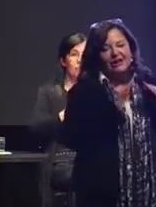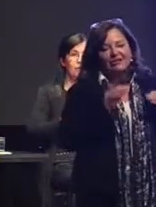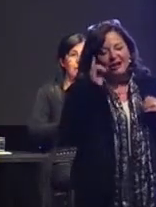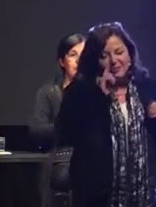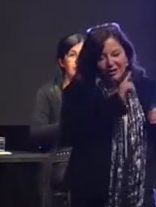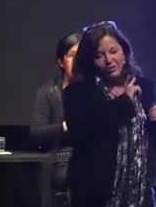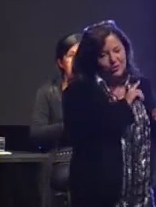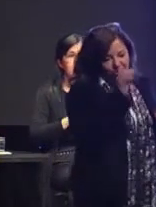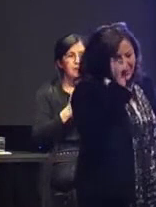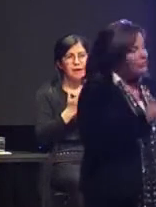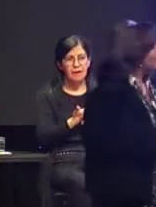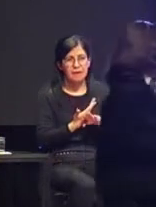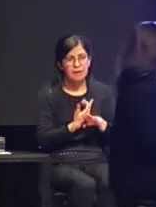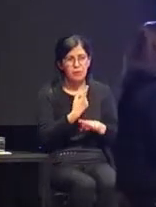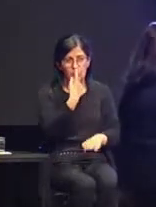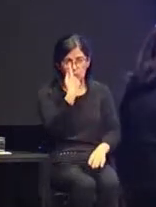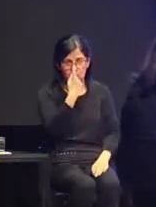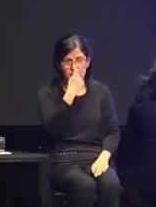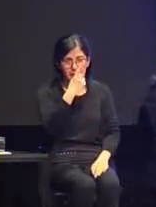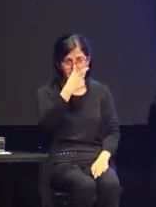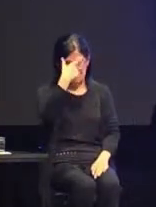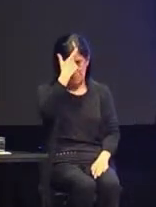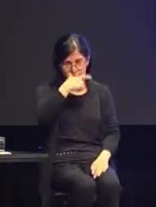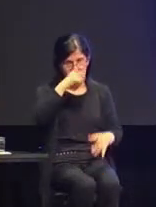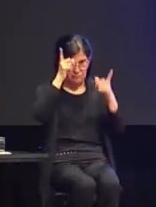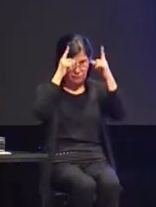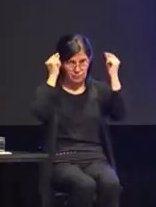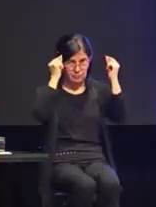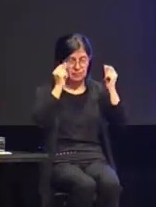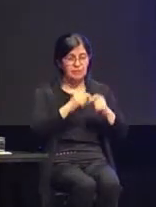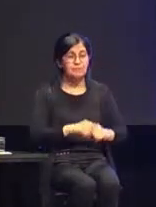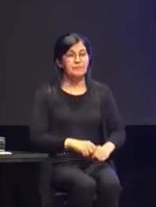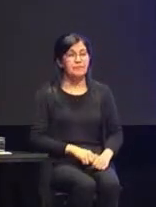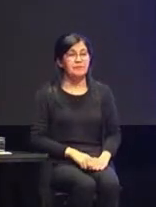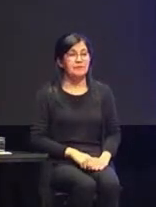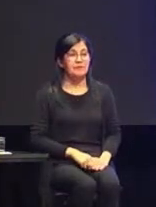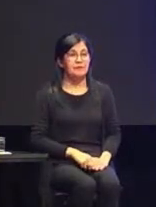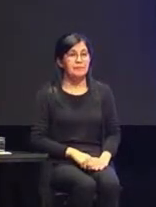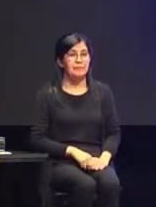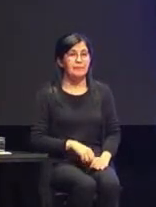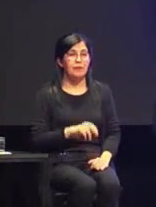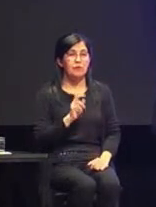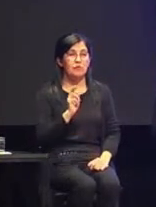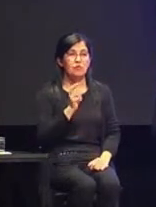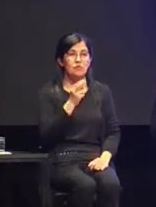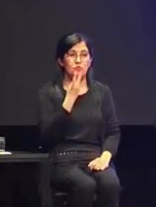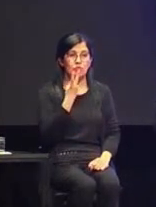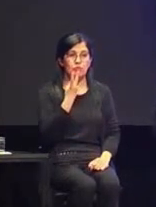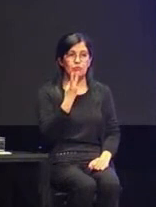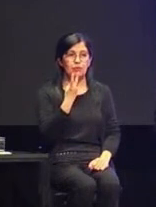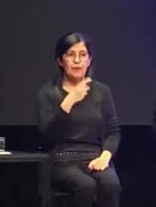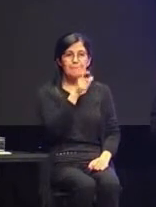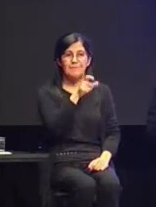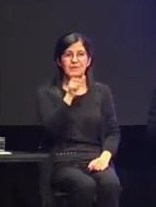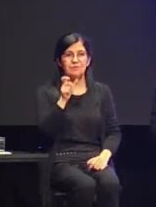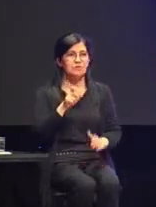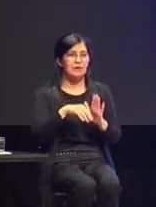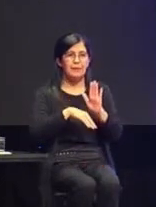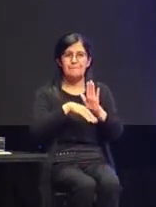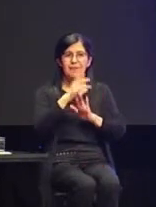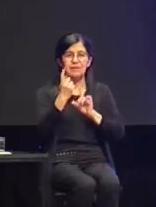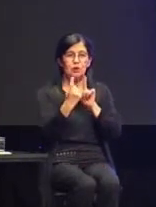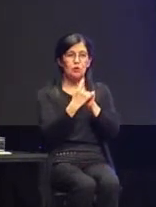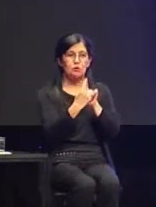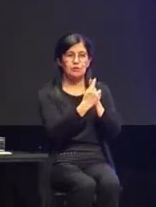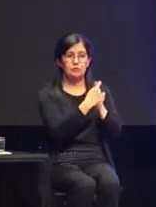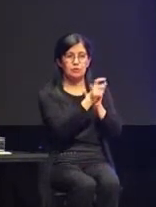salud, tiene que haber al menos un enfermero. 2, en la primera línea somos los que más estamos en